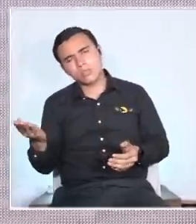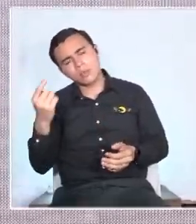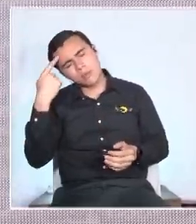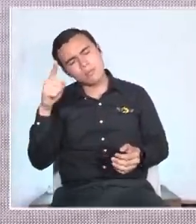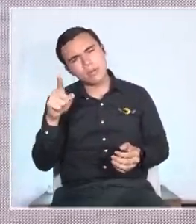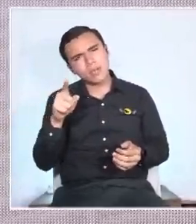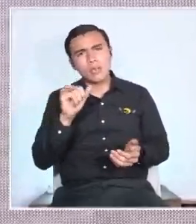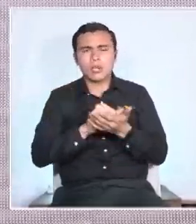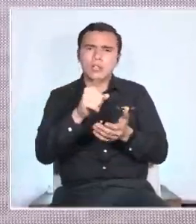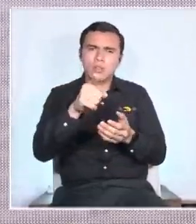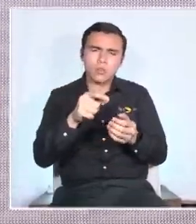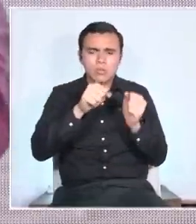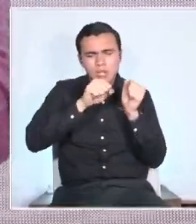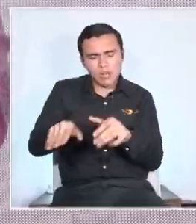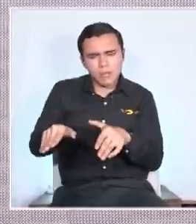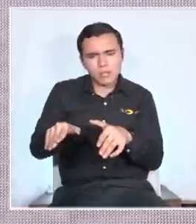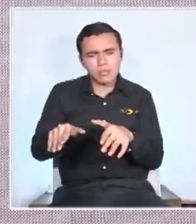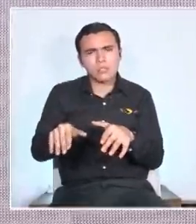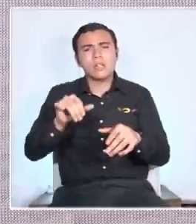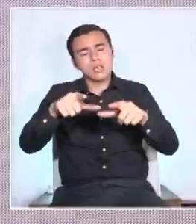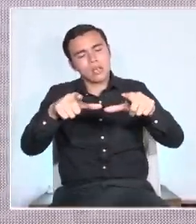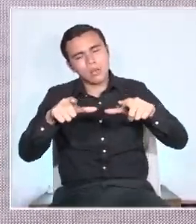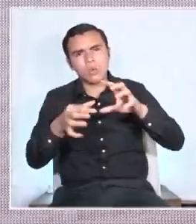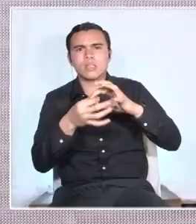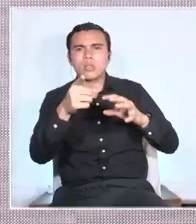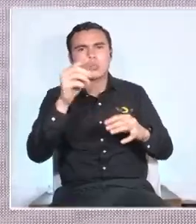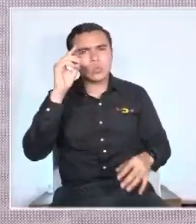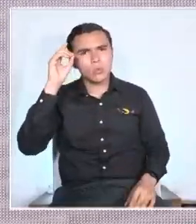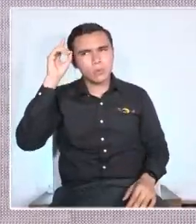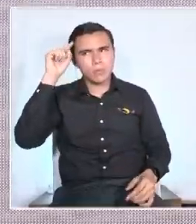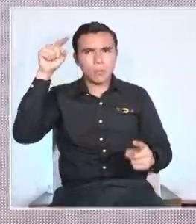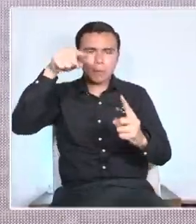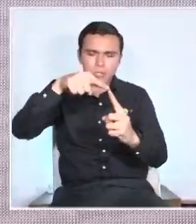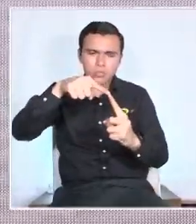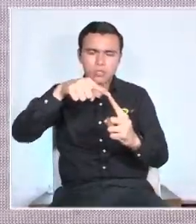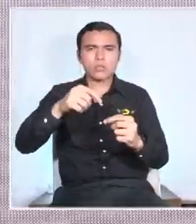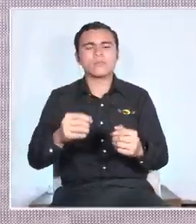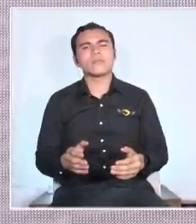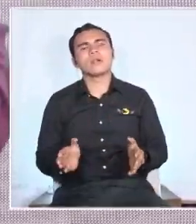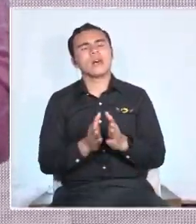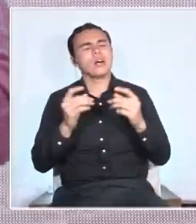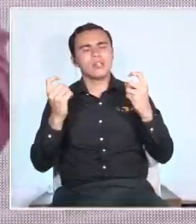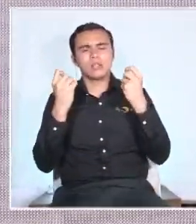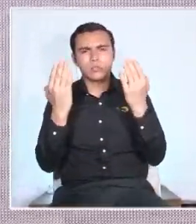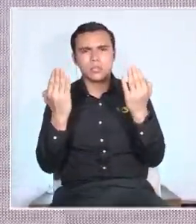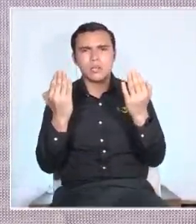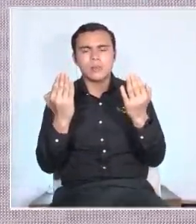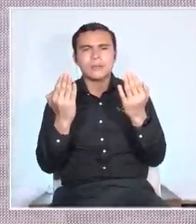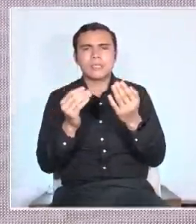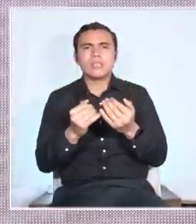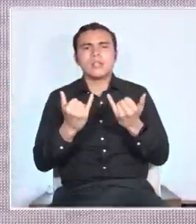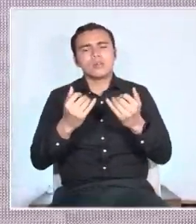para que tú abandones el lugar de tu propósito. Aleluya. Ahora yo le quiero decir